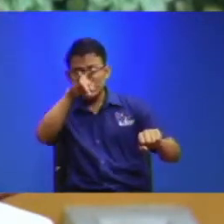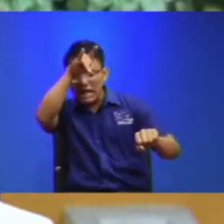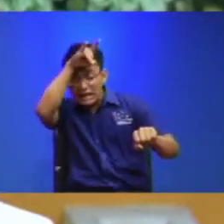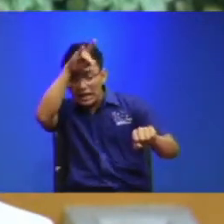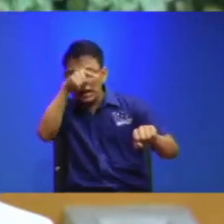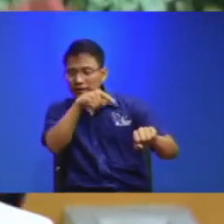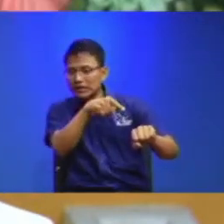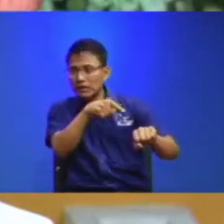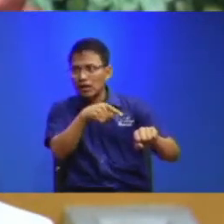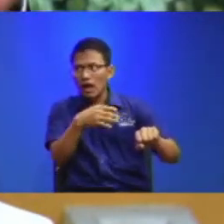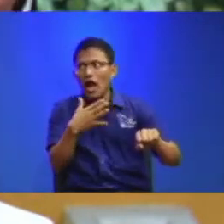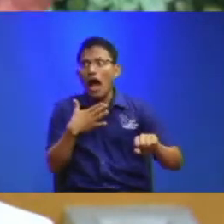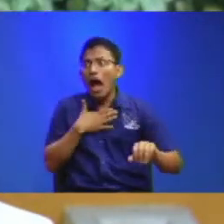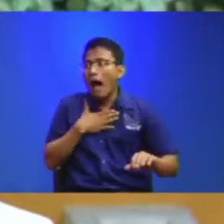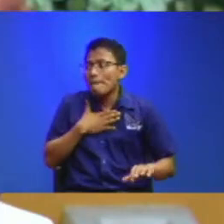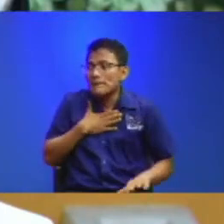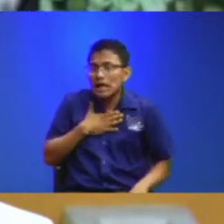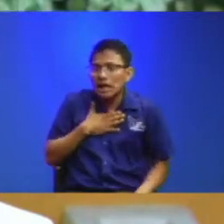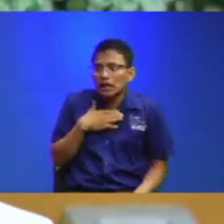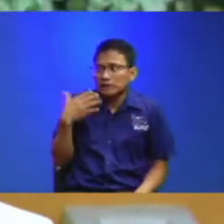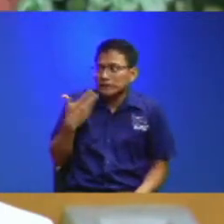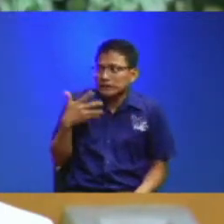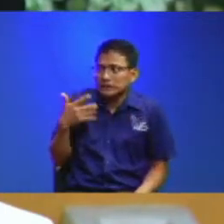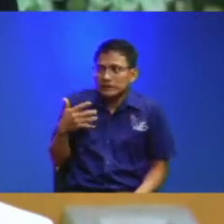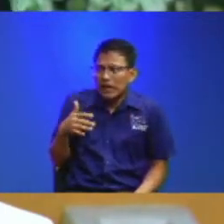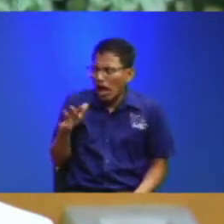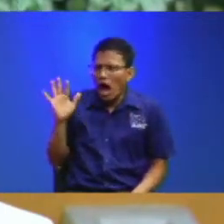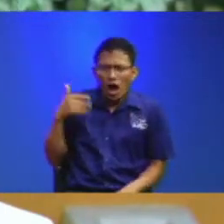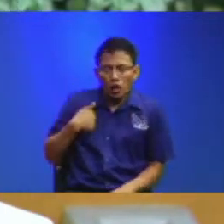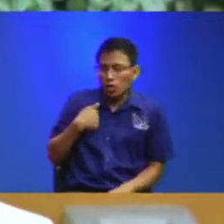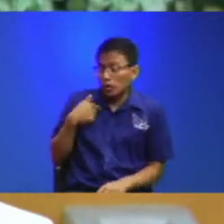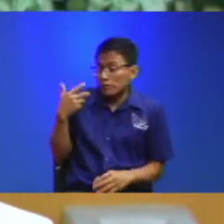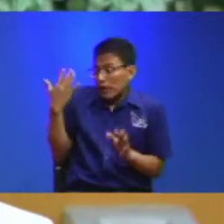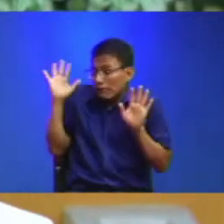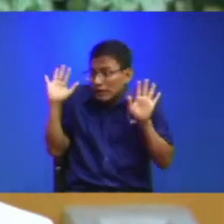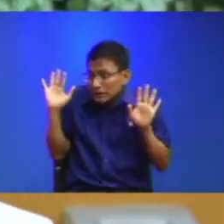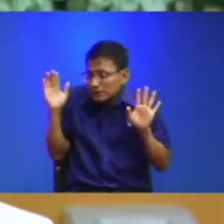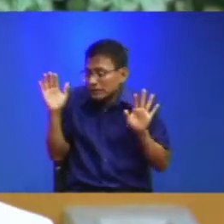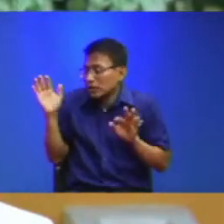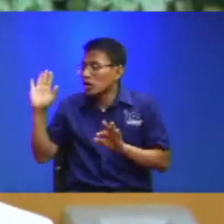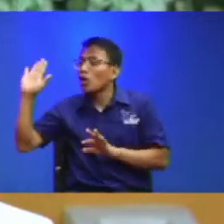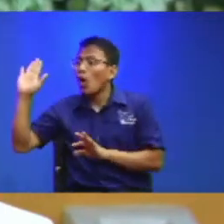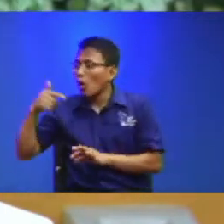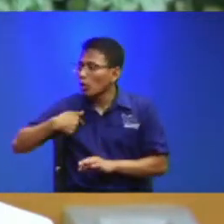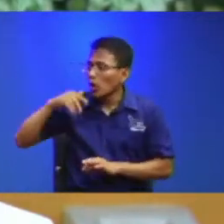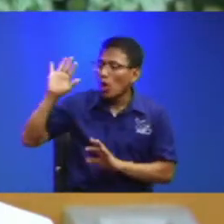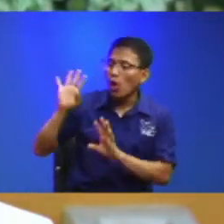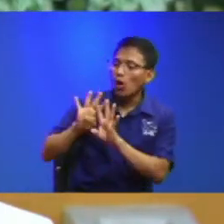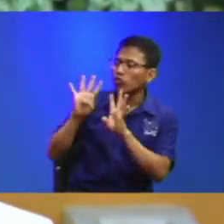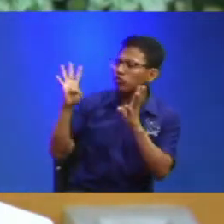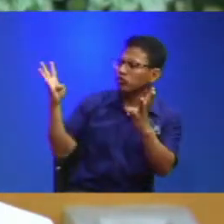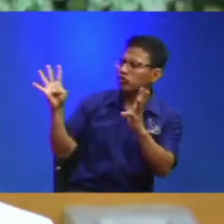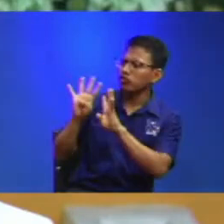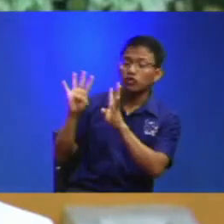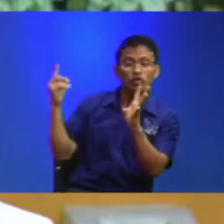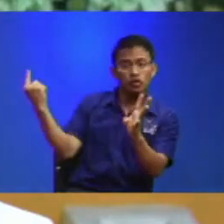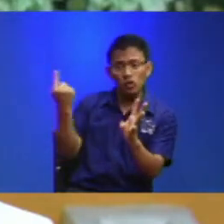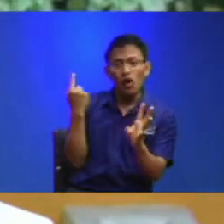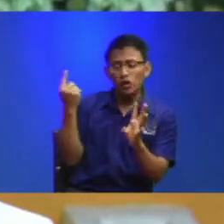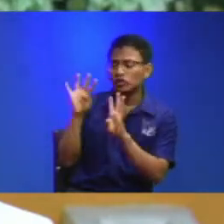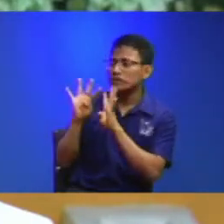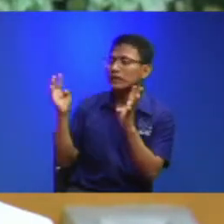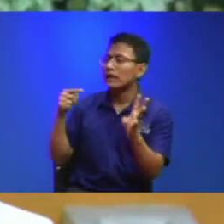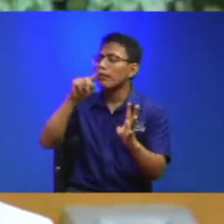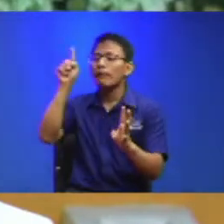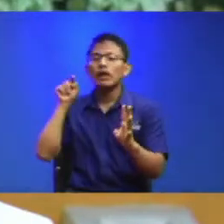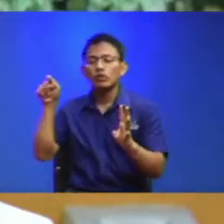Todos le dijeron, seré yo, Señor. Así que cada uno de ellos había en algún momento considerado el abandonar